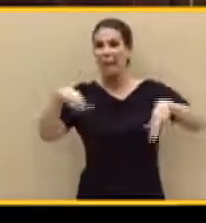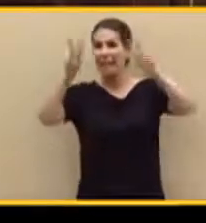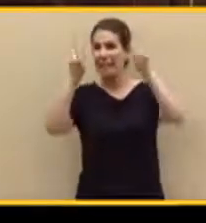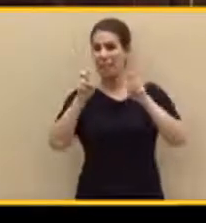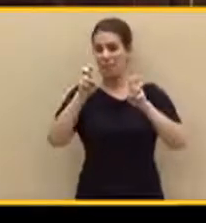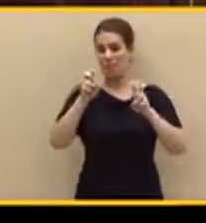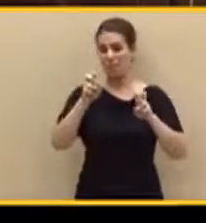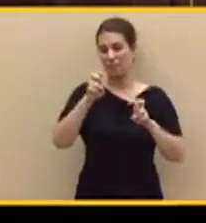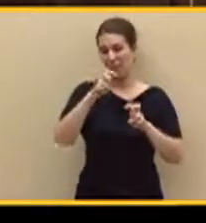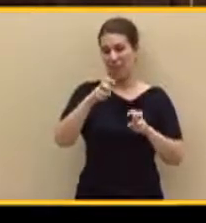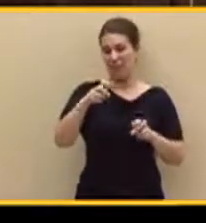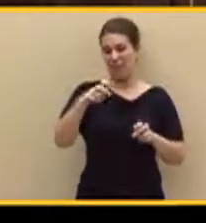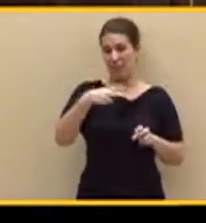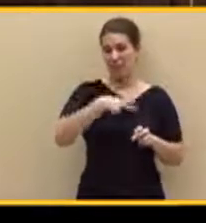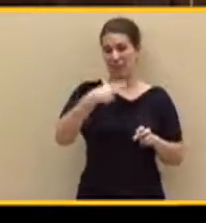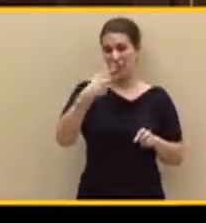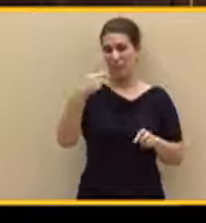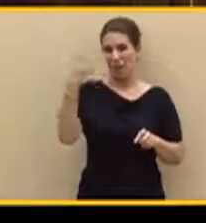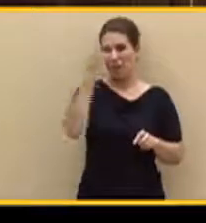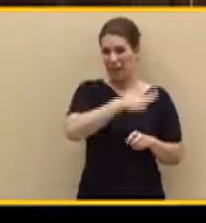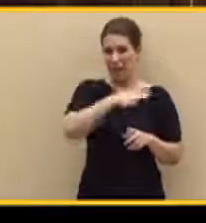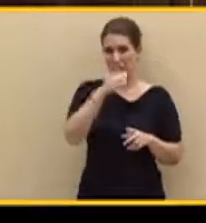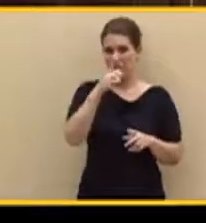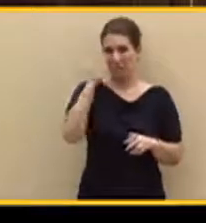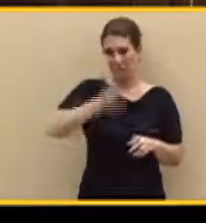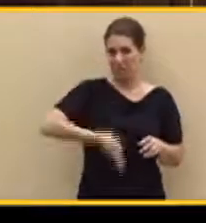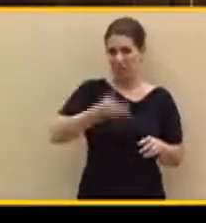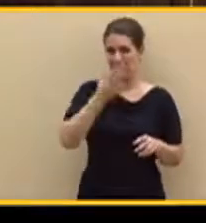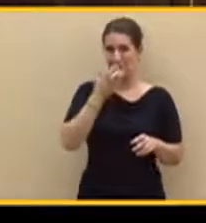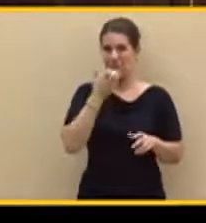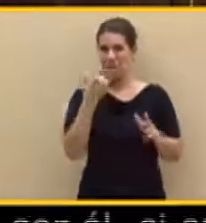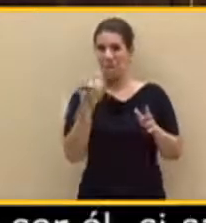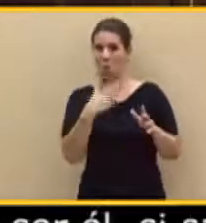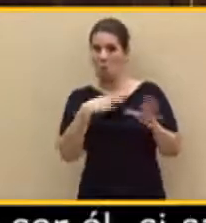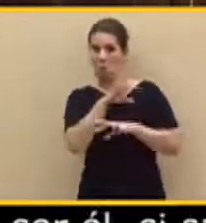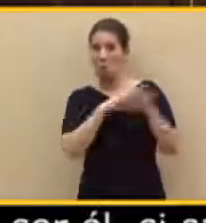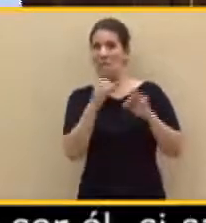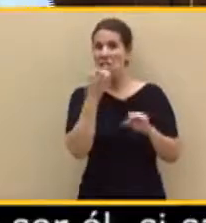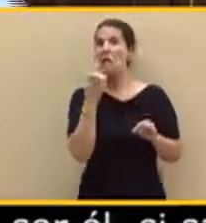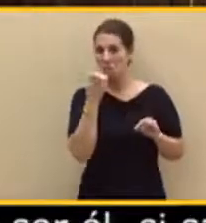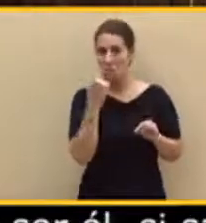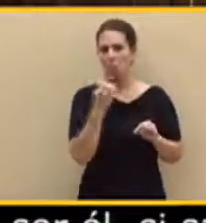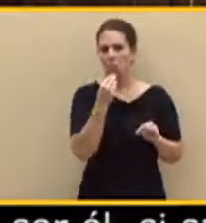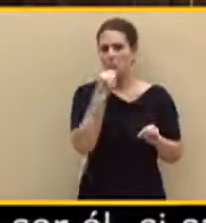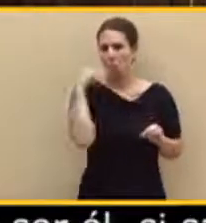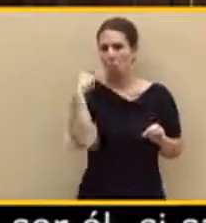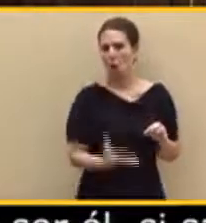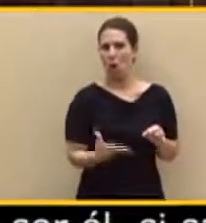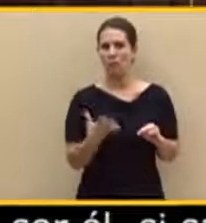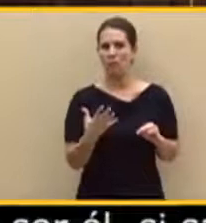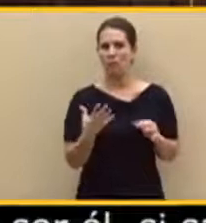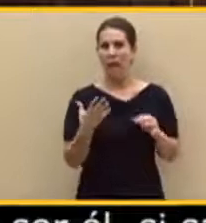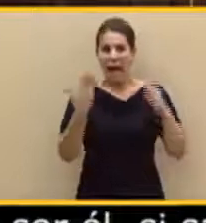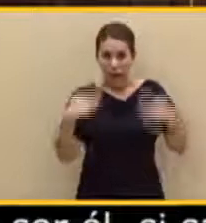¿sabes? Yo creo que va a ser él. Si sale, es cojonudo. Y a pesar de ello, ustedes le nombraron. Desde